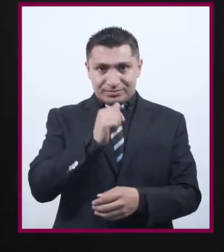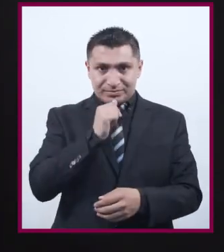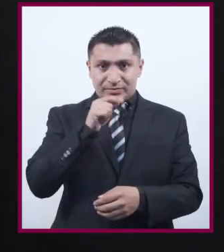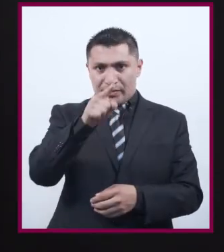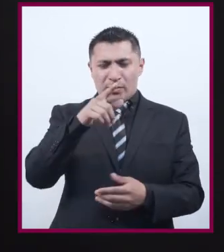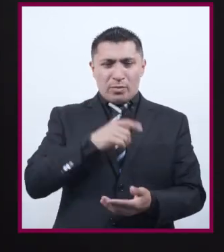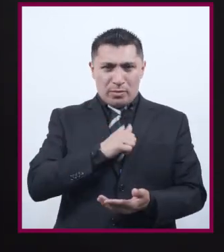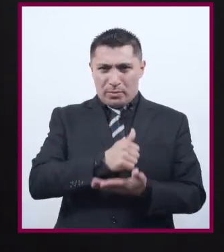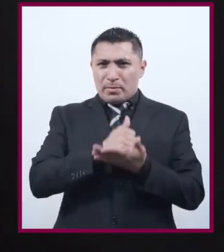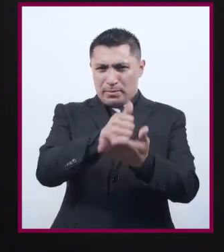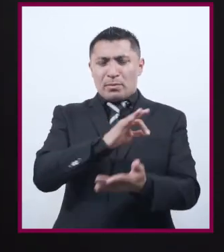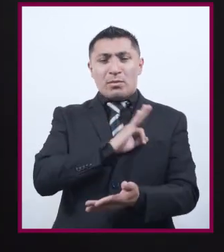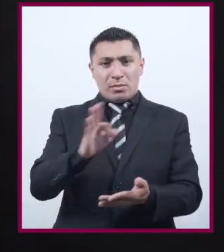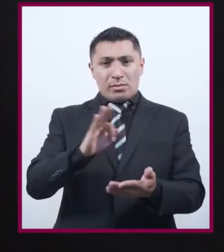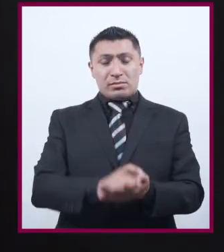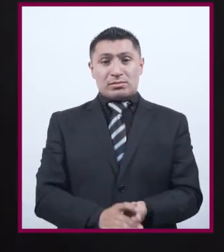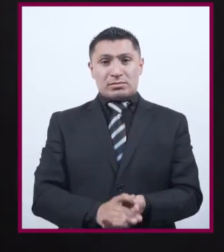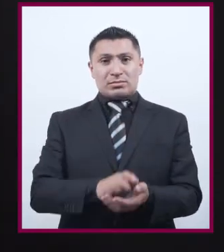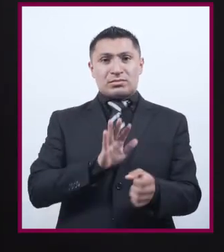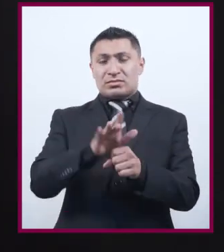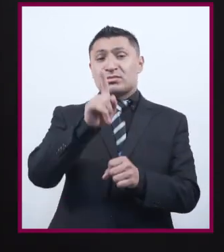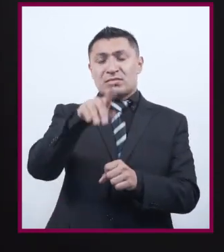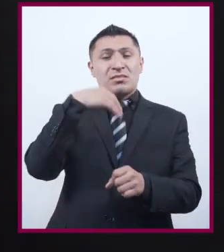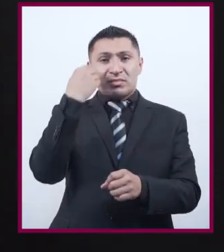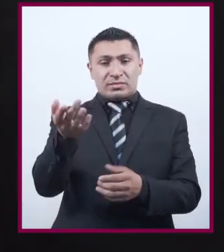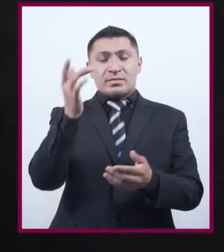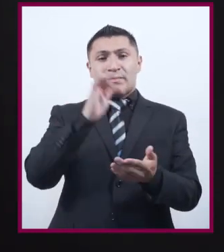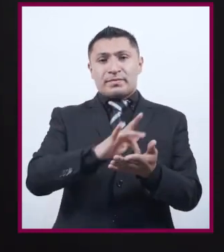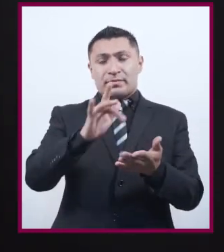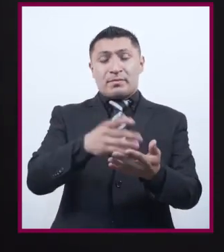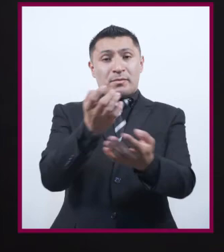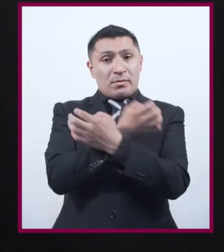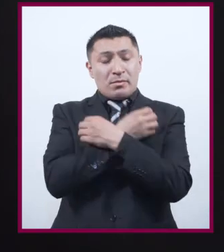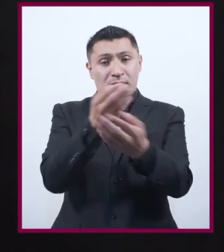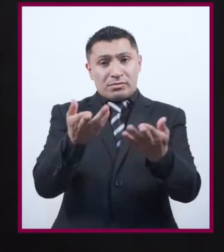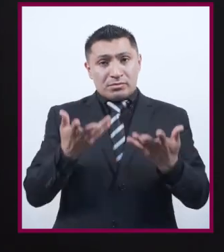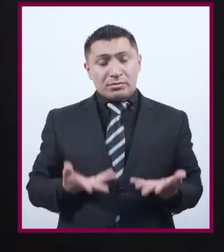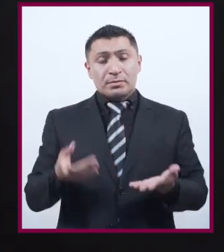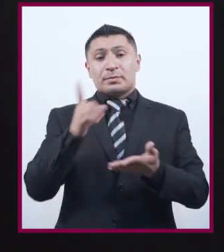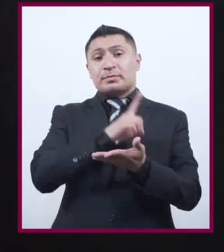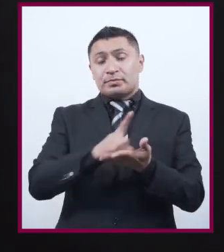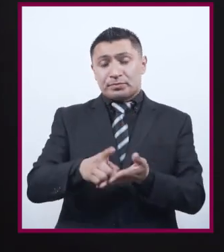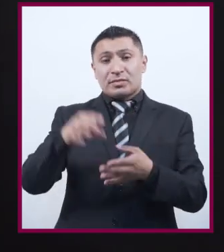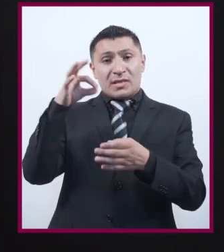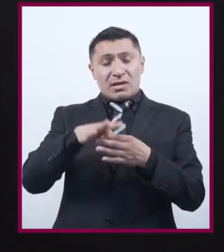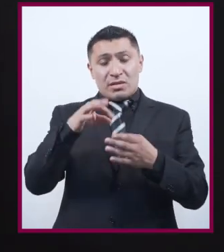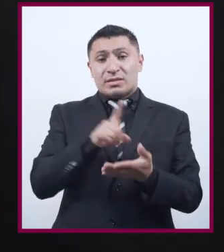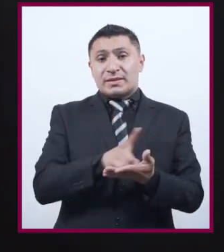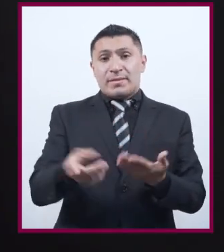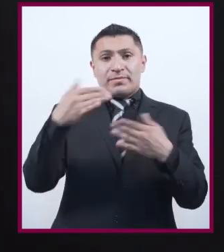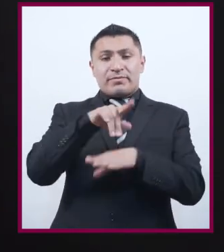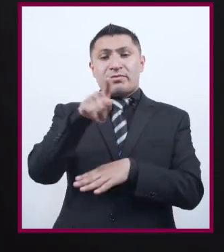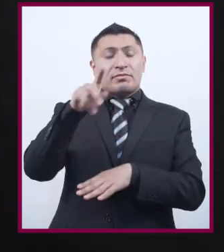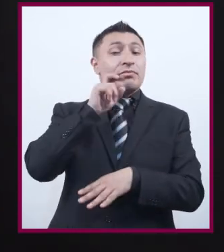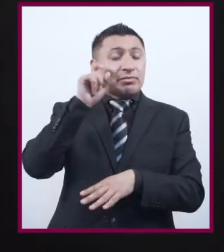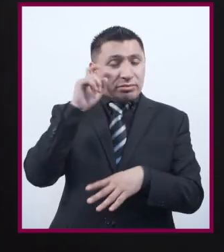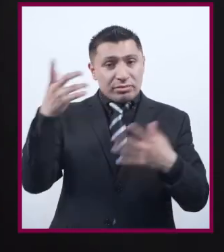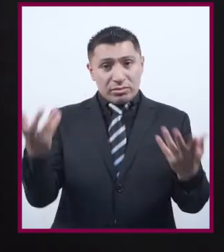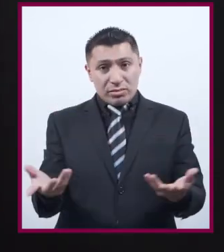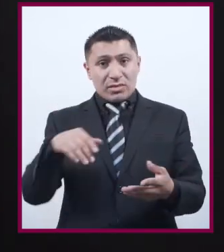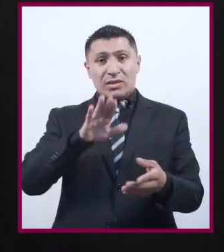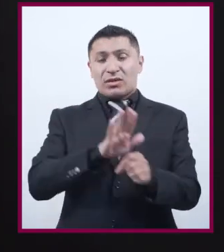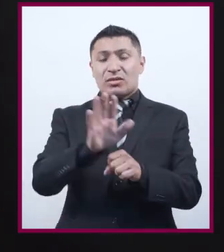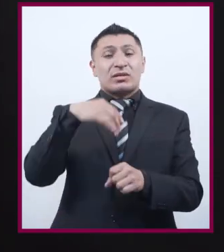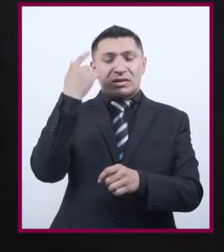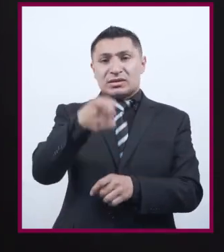contribuir. El que tú puedas estar recibiendo educación, el derecho al voto, decidir sobre tu sexualidad y lo que quieres ser